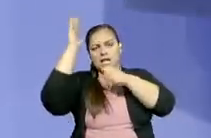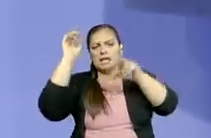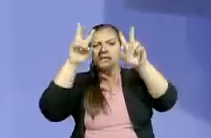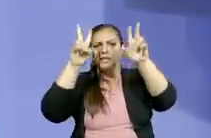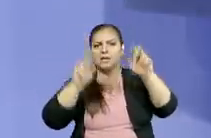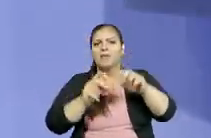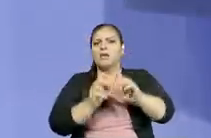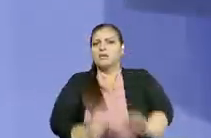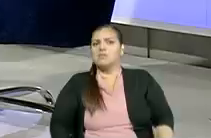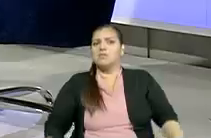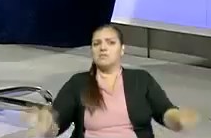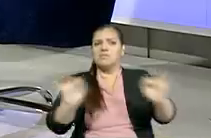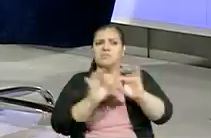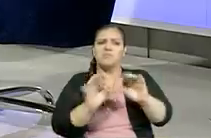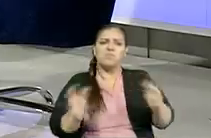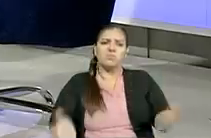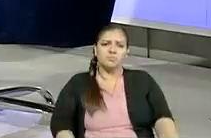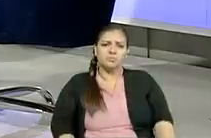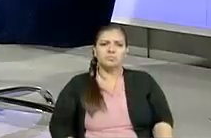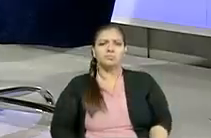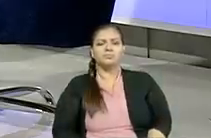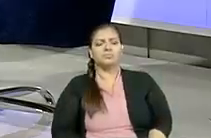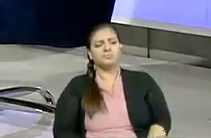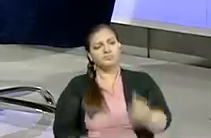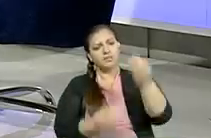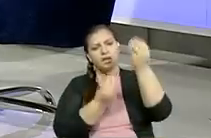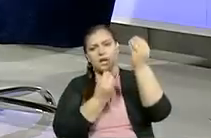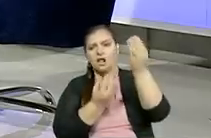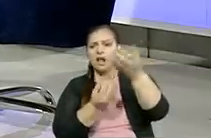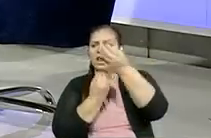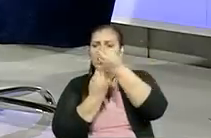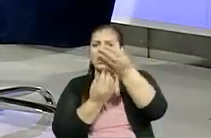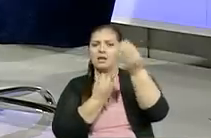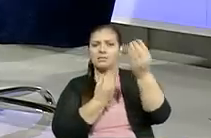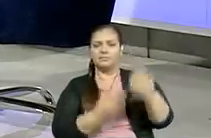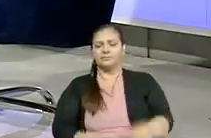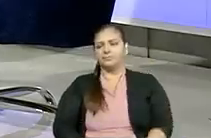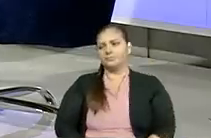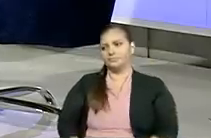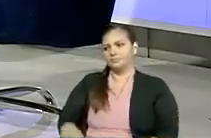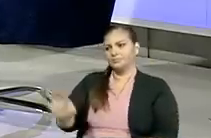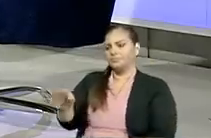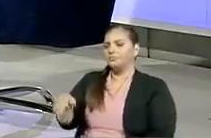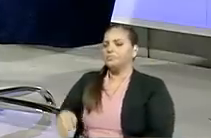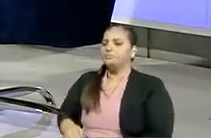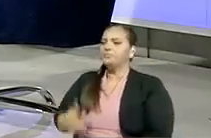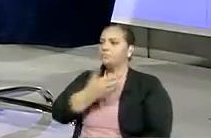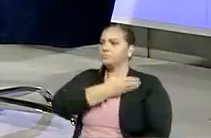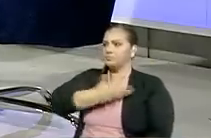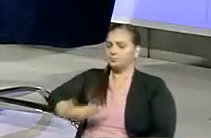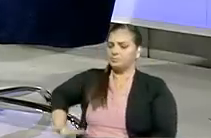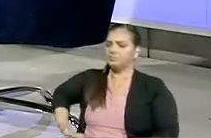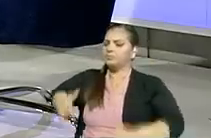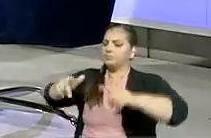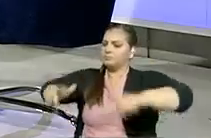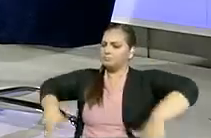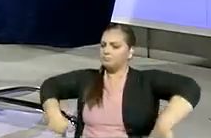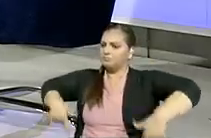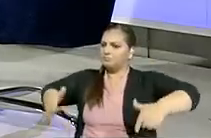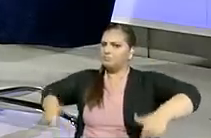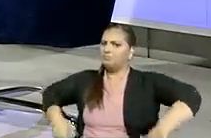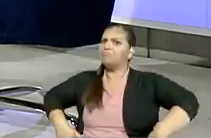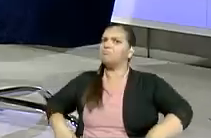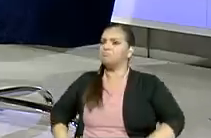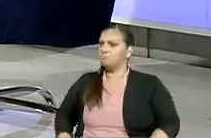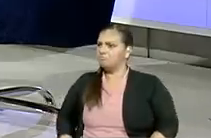coyunturales, nacionales, locales e incluso mundiales. ¿Cómo definiría usted la apertura del gobierno del presidente Lenín Moreno